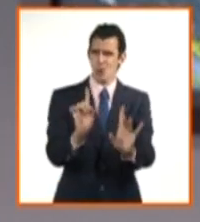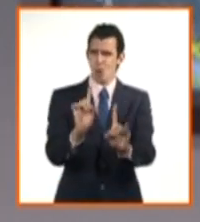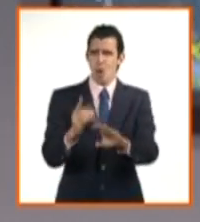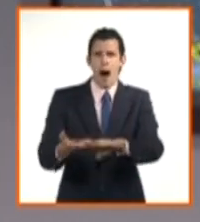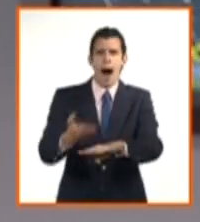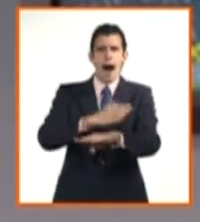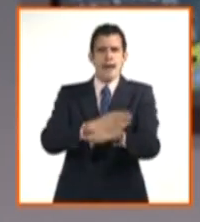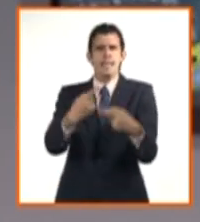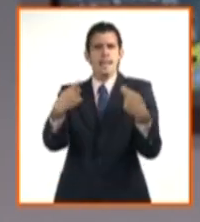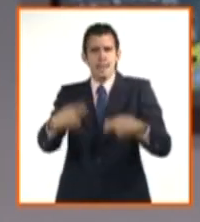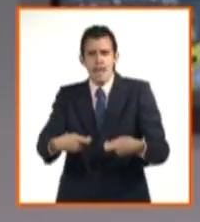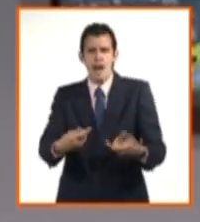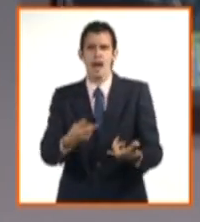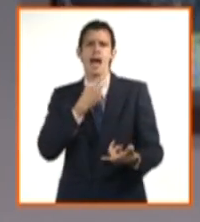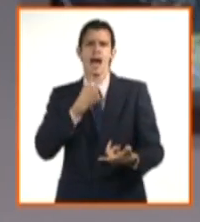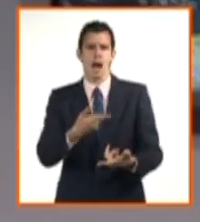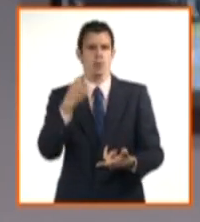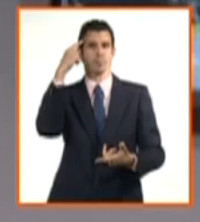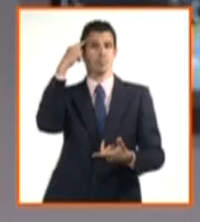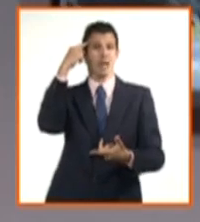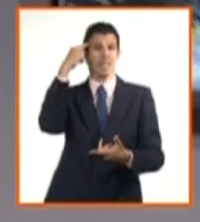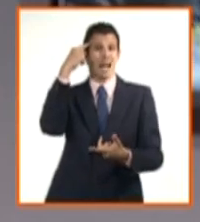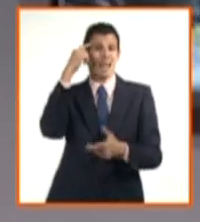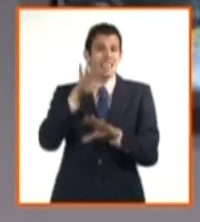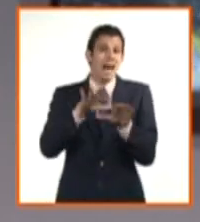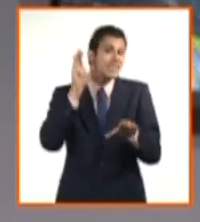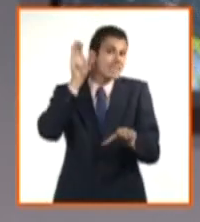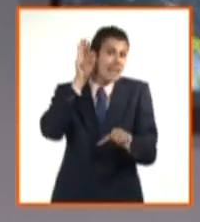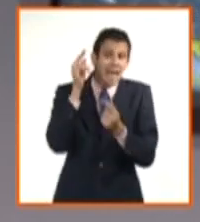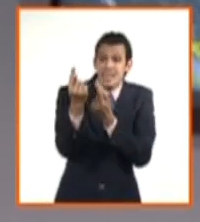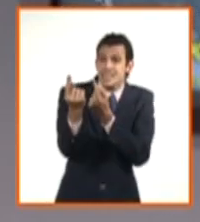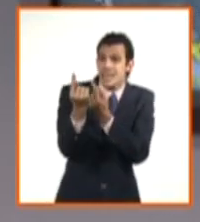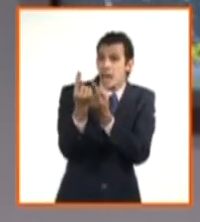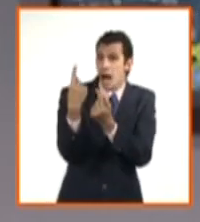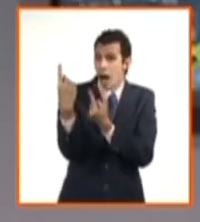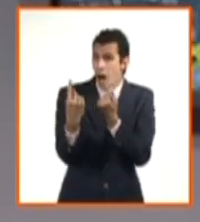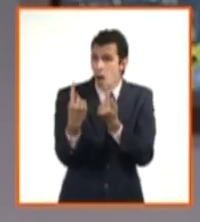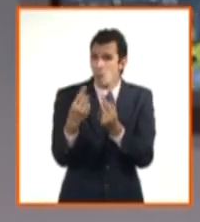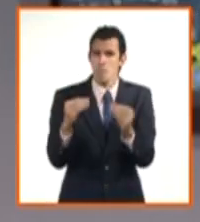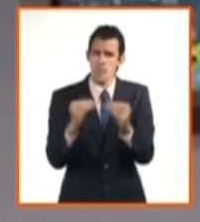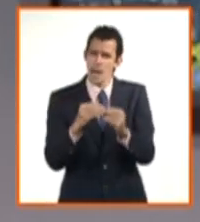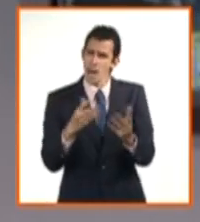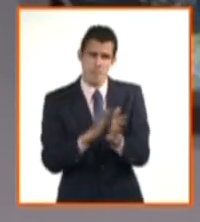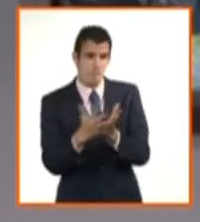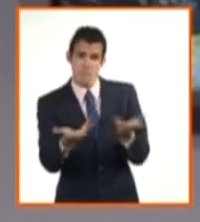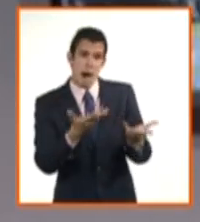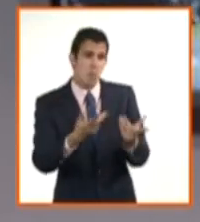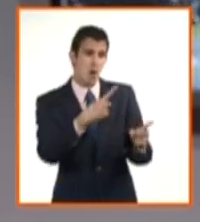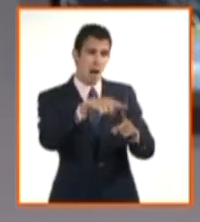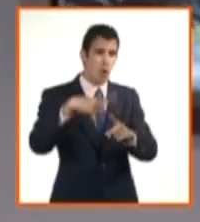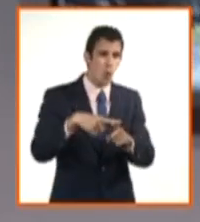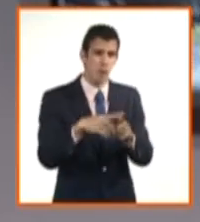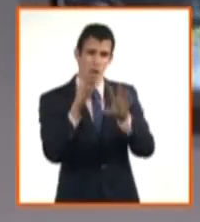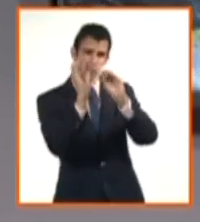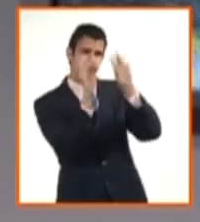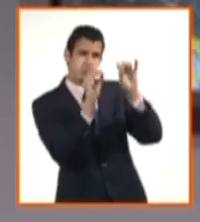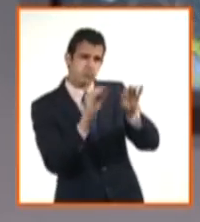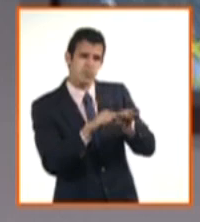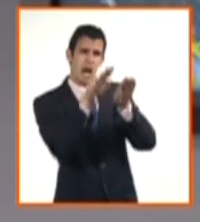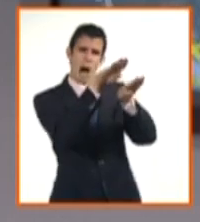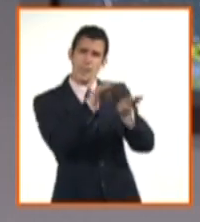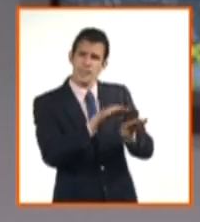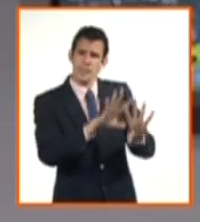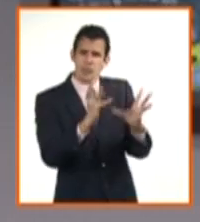que proteger ante una eventualidad como ésta también tuvimos la oportunidad en este ejercicio meteoro en mayo 21